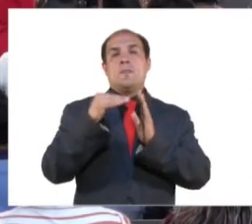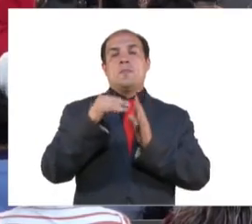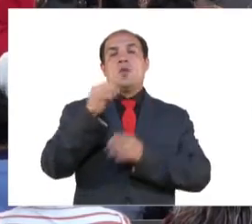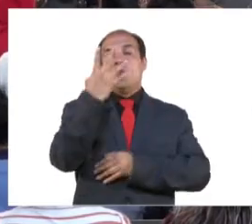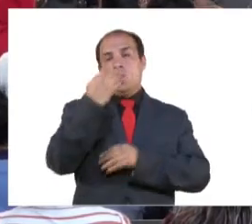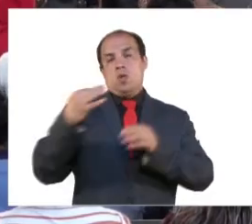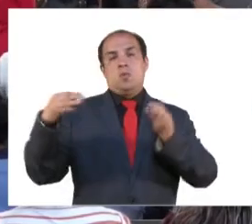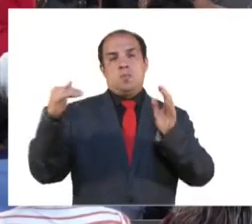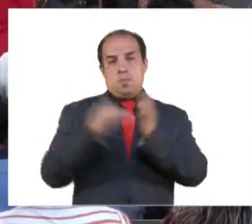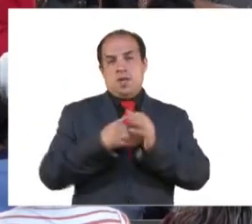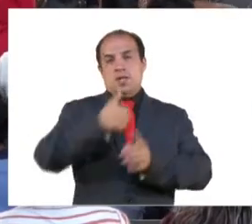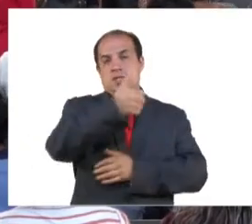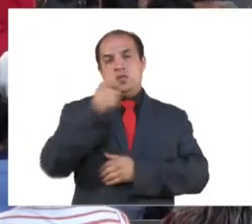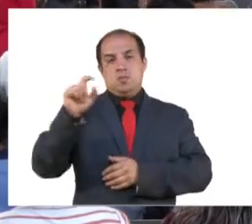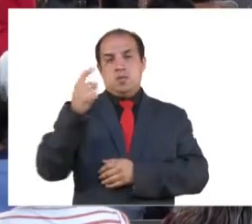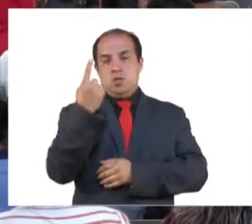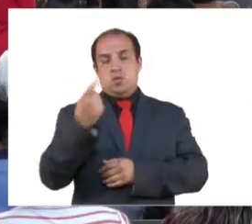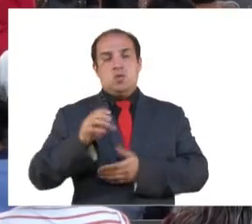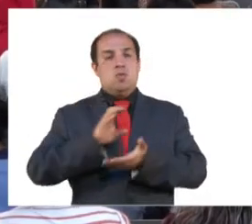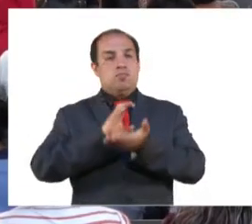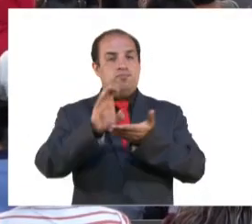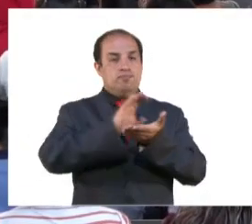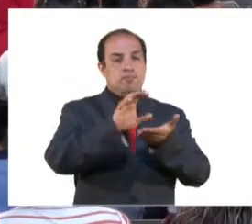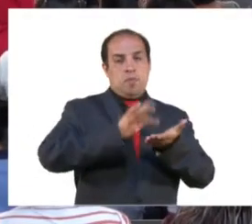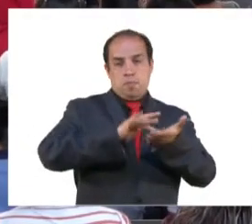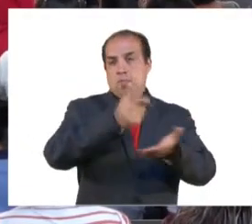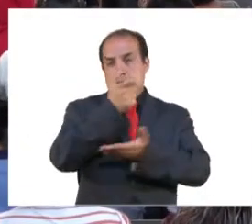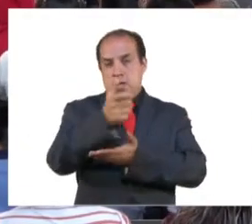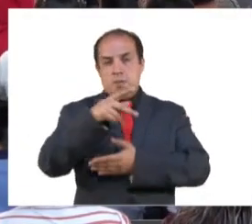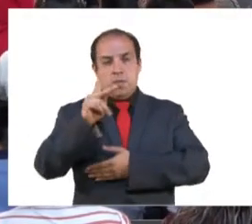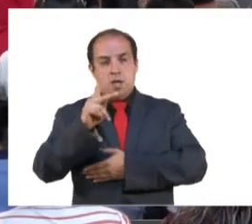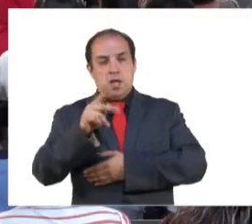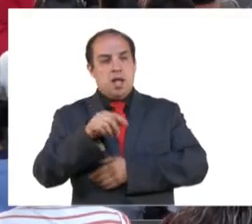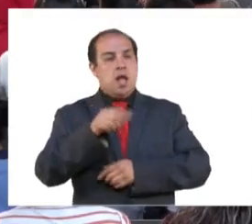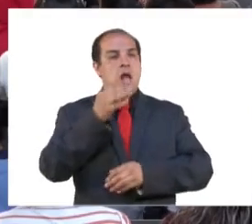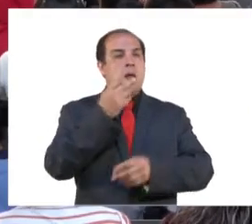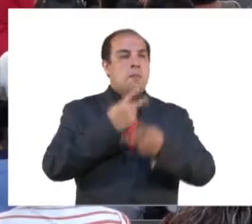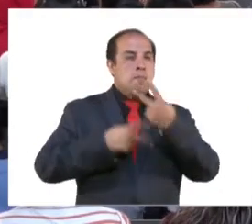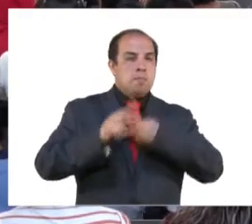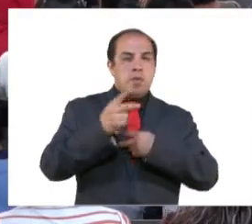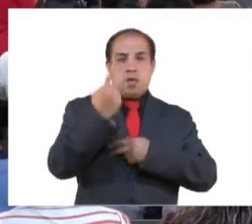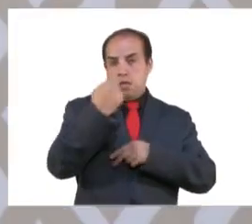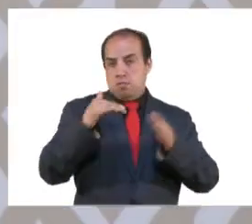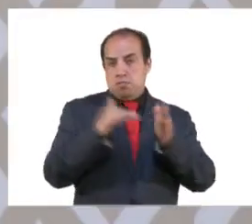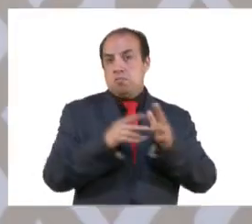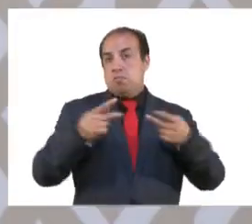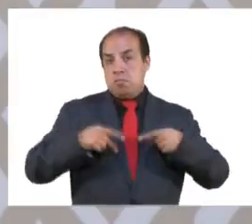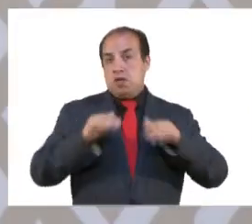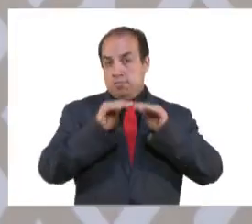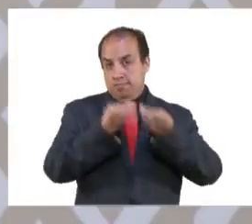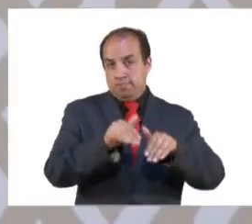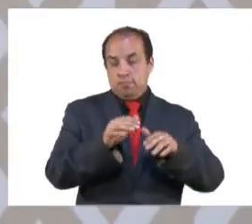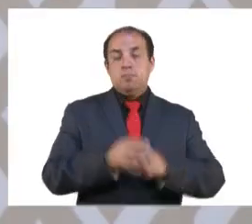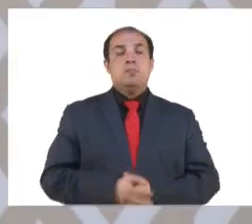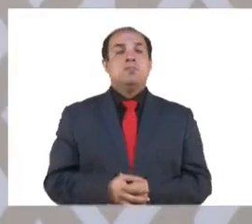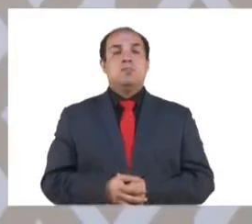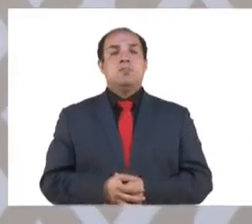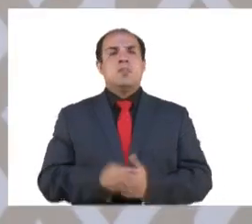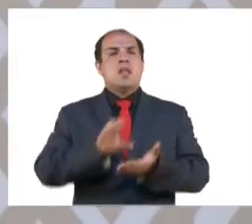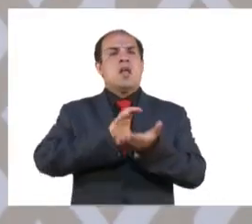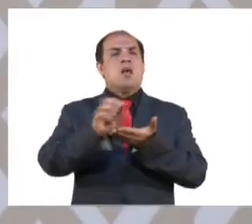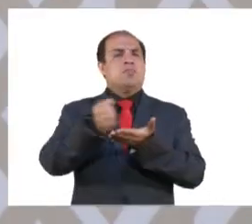créditos pero evidentemente aquí hay un poquito más de mil acreditados estos créditos